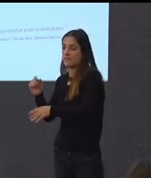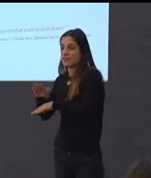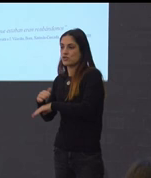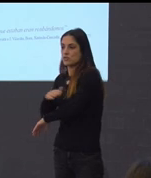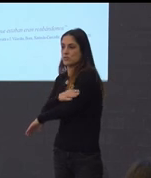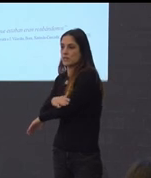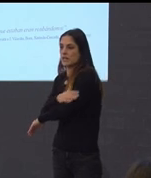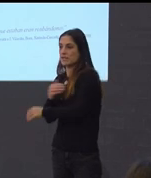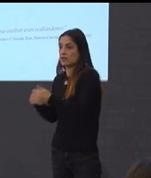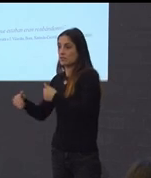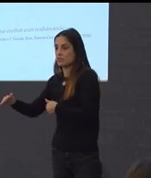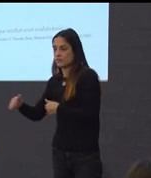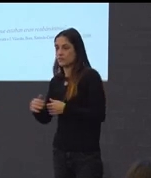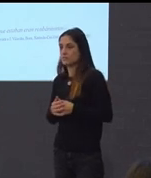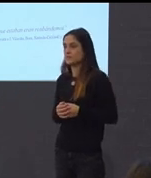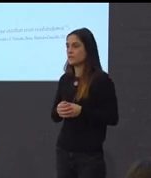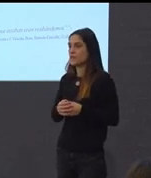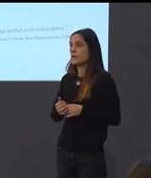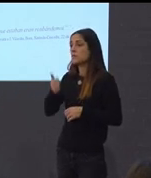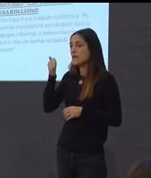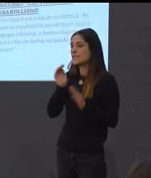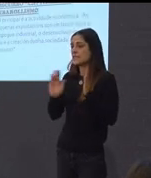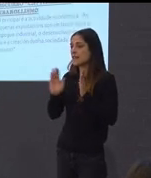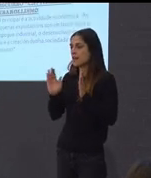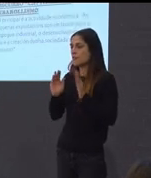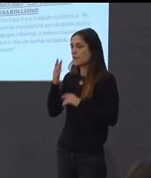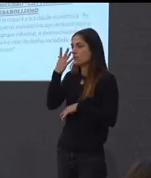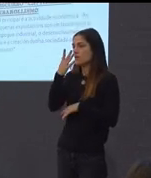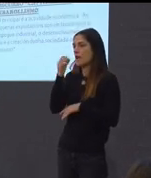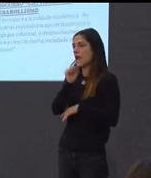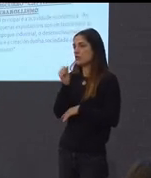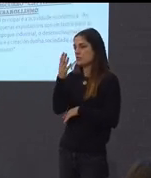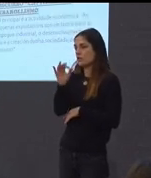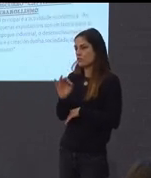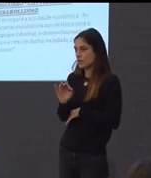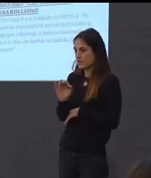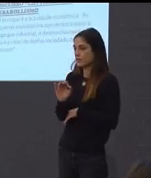Sobre todo nos anos 50.